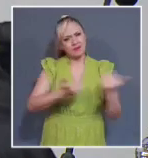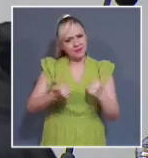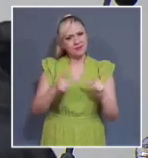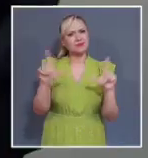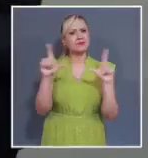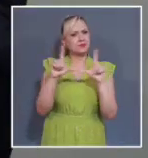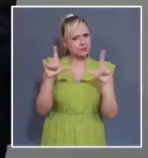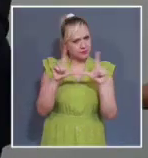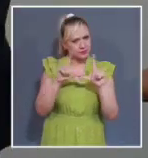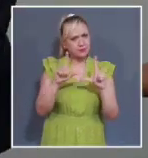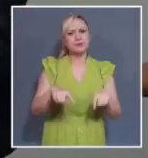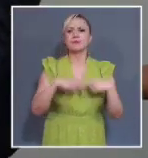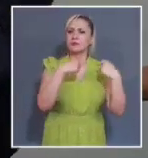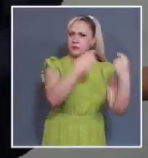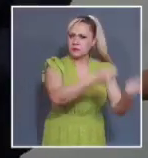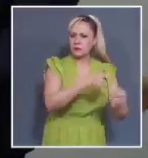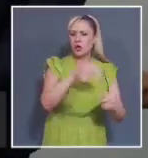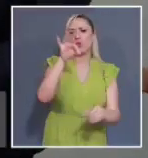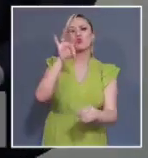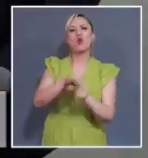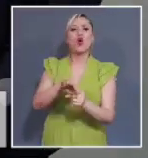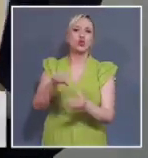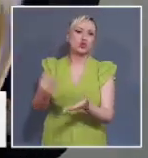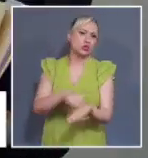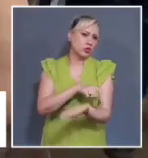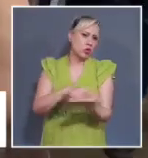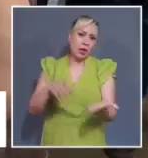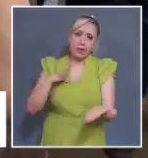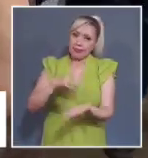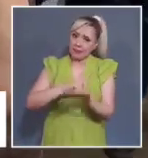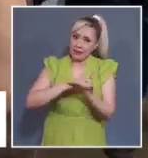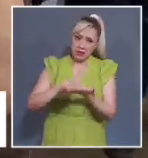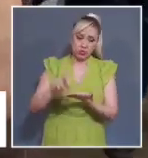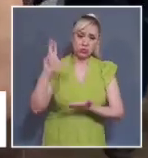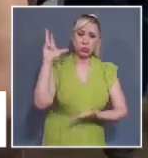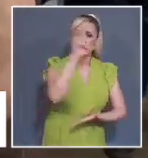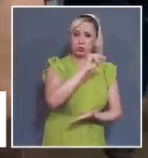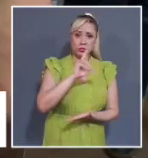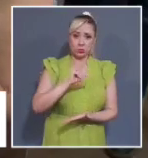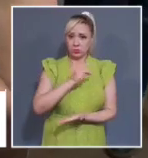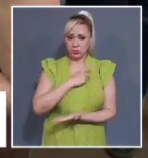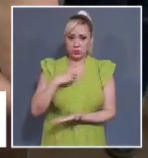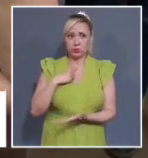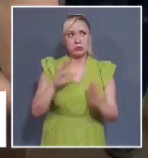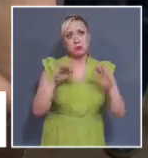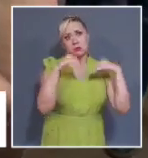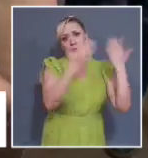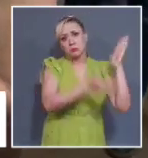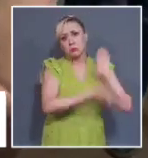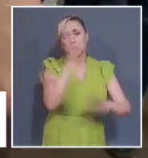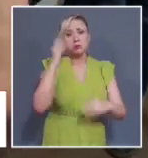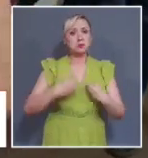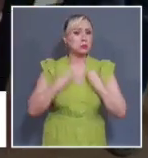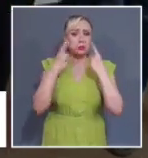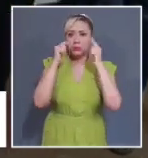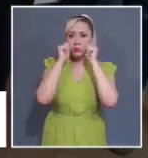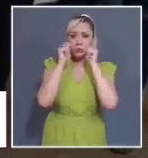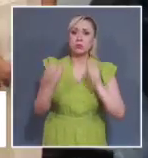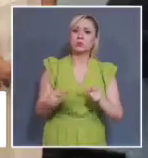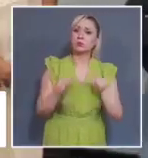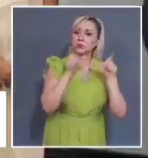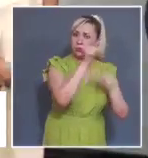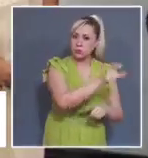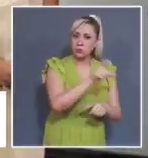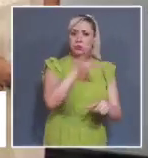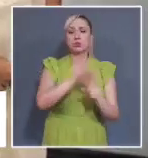para votar. En el marco del programa piloto del voto de las y los mexicanos residentes fuera del país en modalidad presencial,